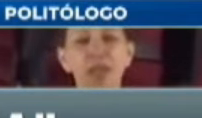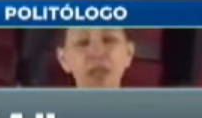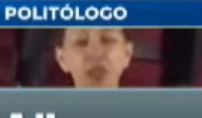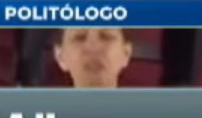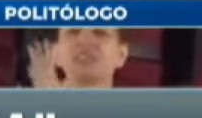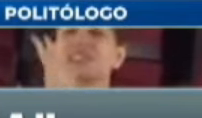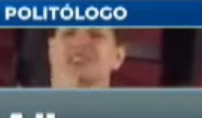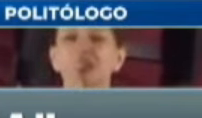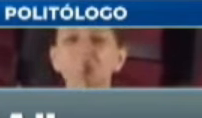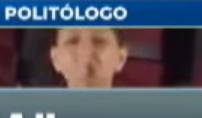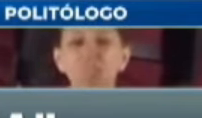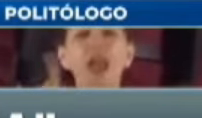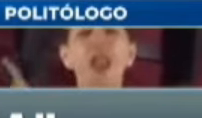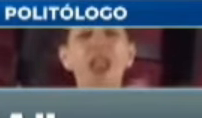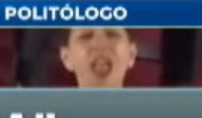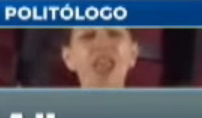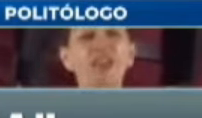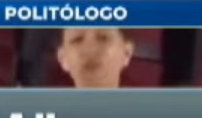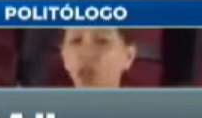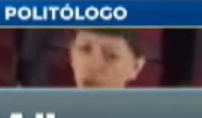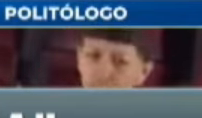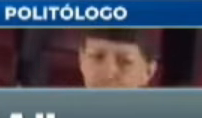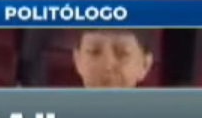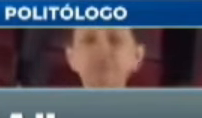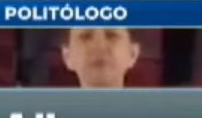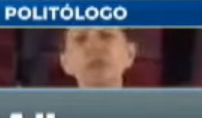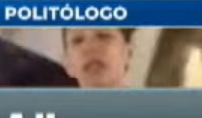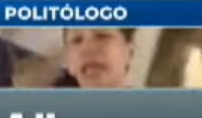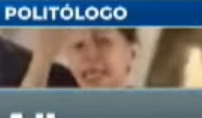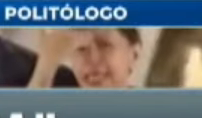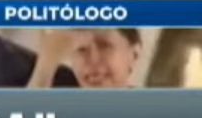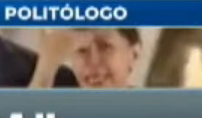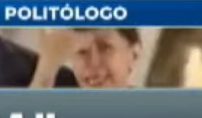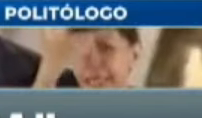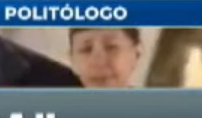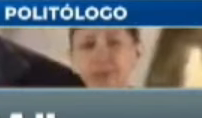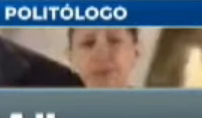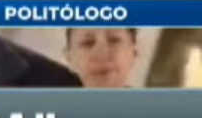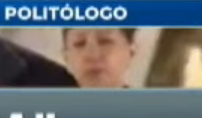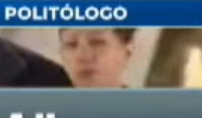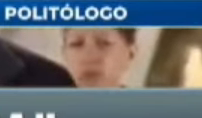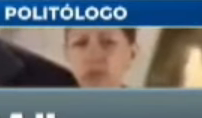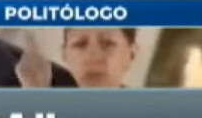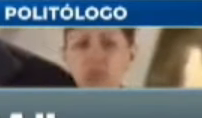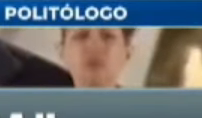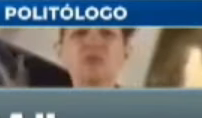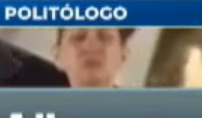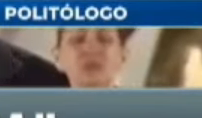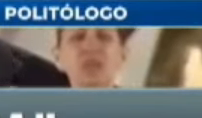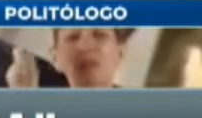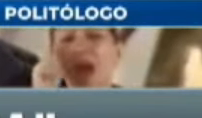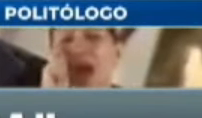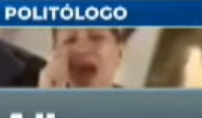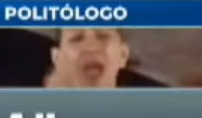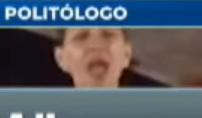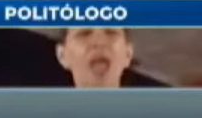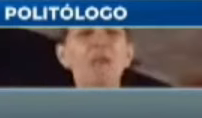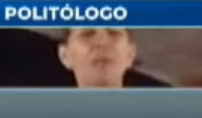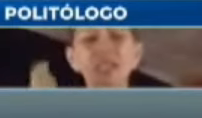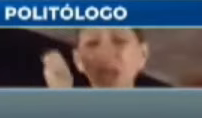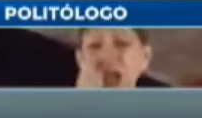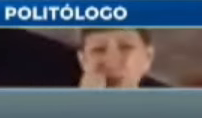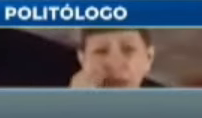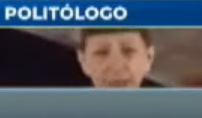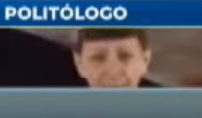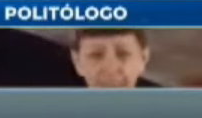novedoso y que tiene éxito electoral y que pese a las medidas que, como mencionaba Santangelo, o los efectos sociales